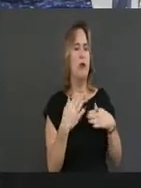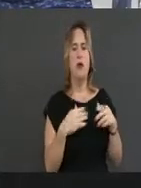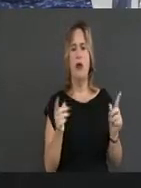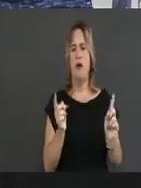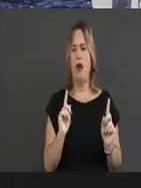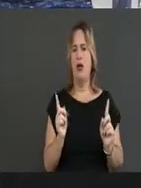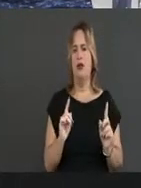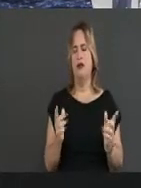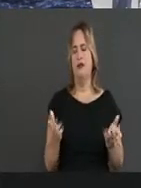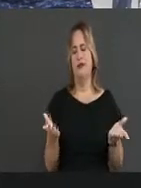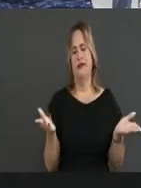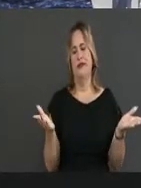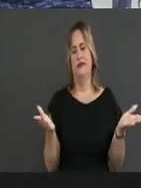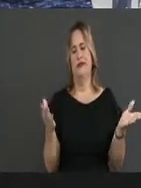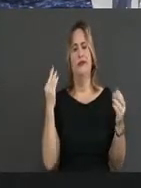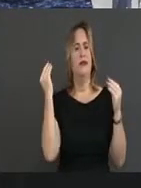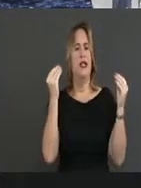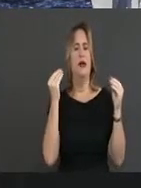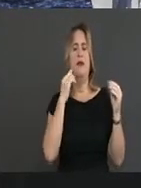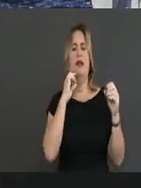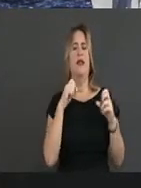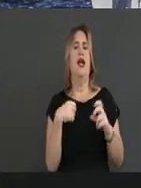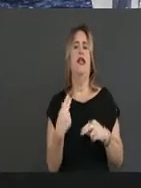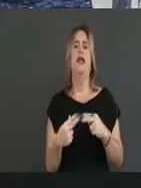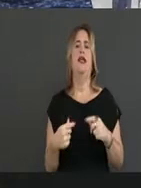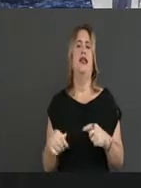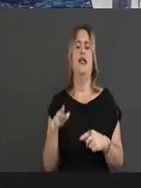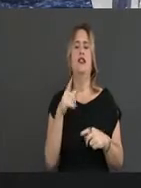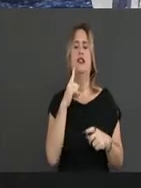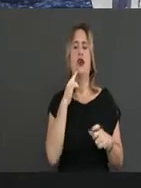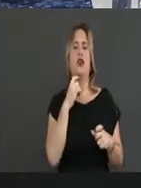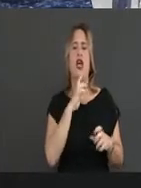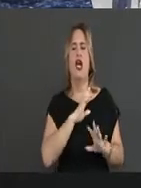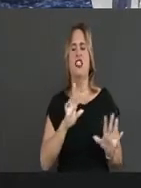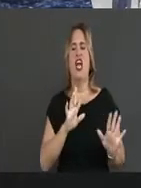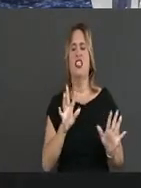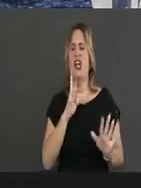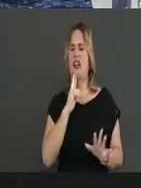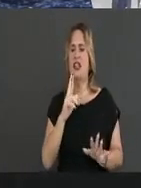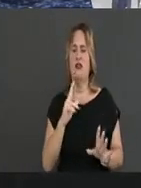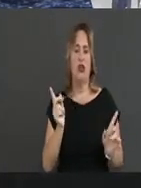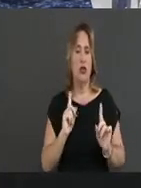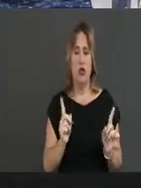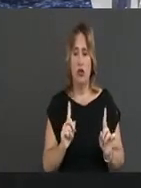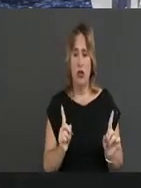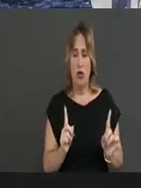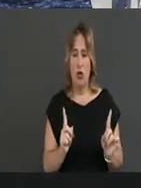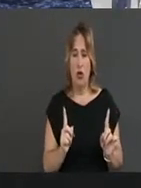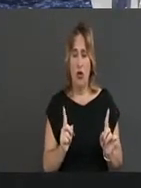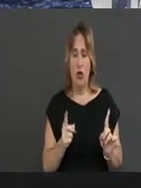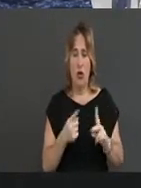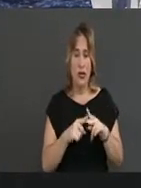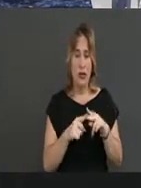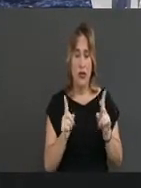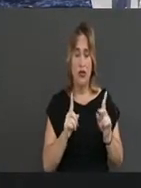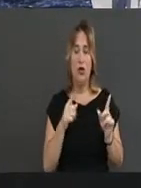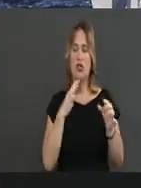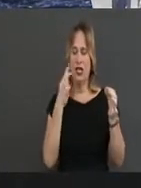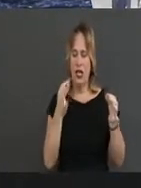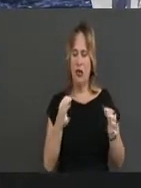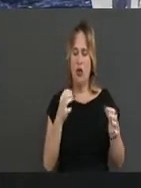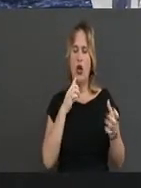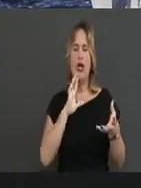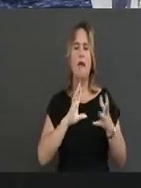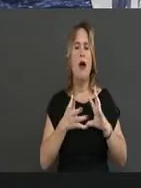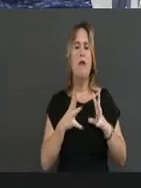nada, ni pensar en eso, ni pensar en que estén resueltos, pero sí estar seguros de que vamos